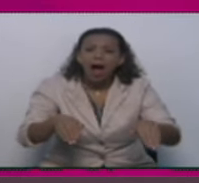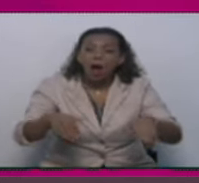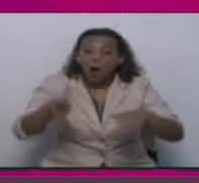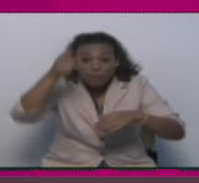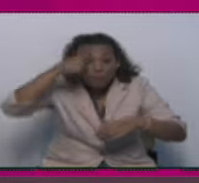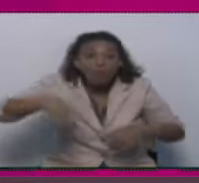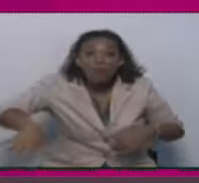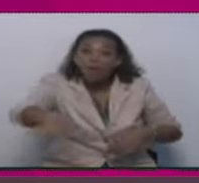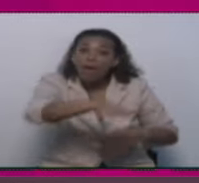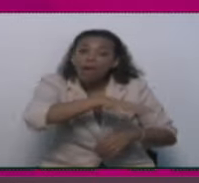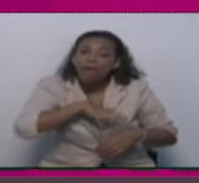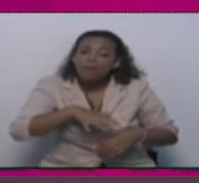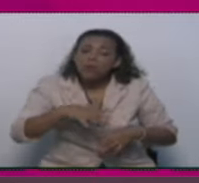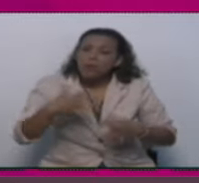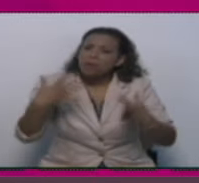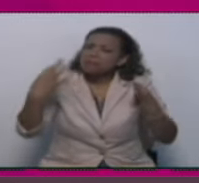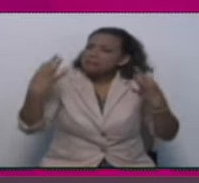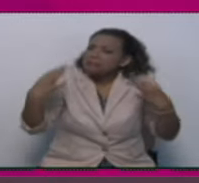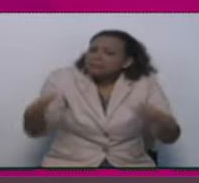pueblo, esta